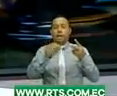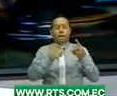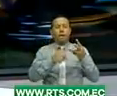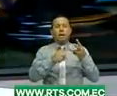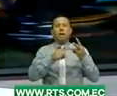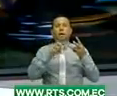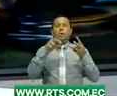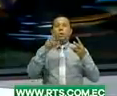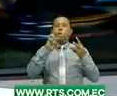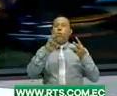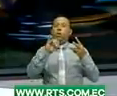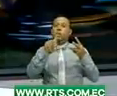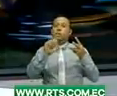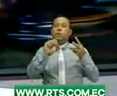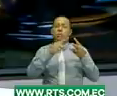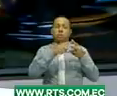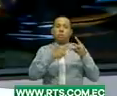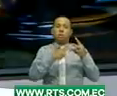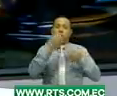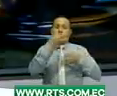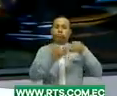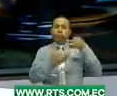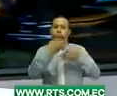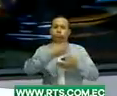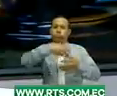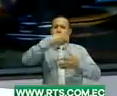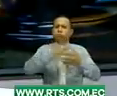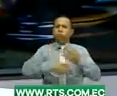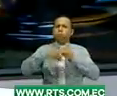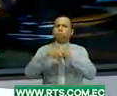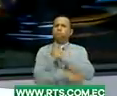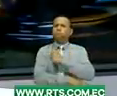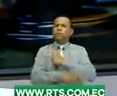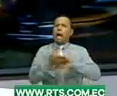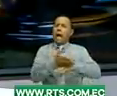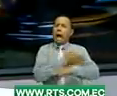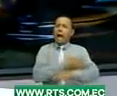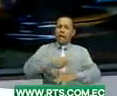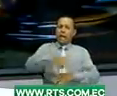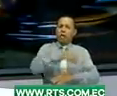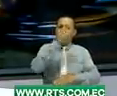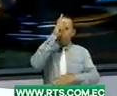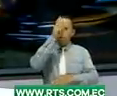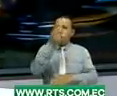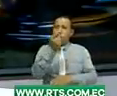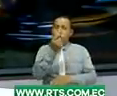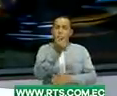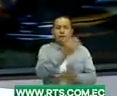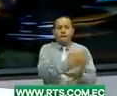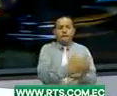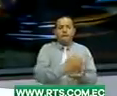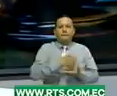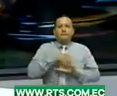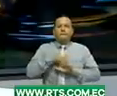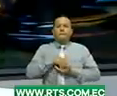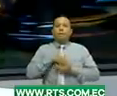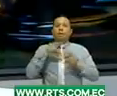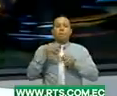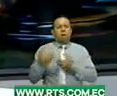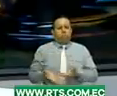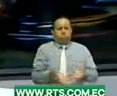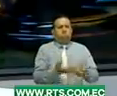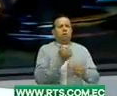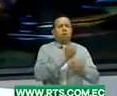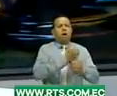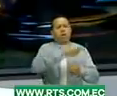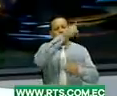Pastor serán sentenciados por el presunto delito de peculado que se habría cometido en un contrato para la extracción de petróleo en la Amazonía